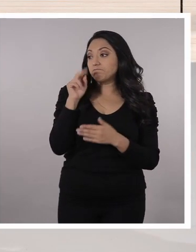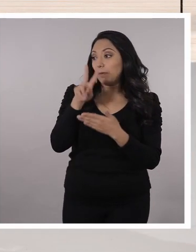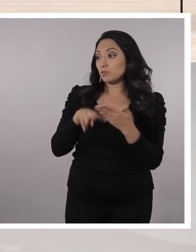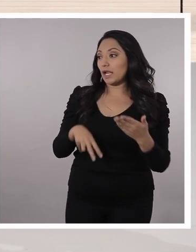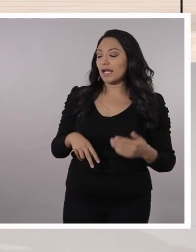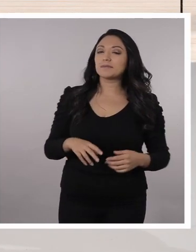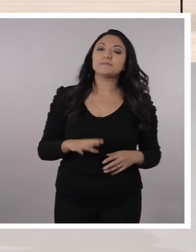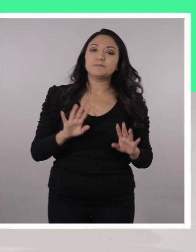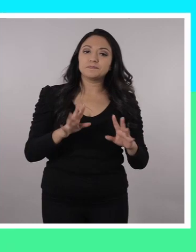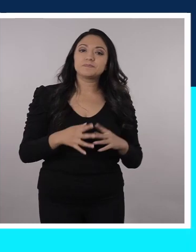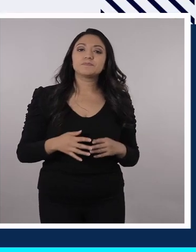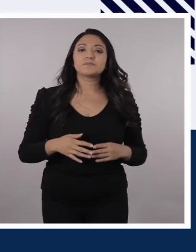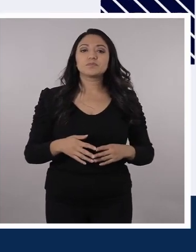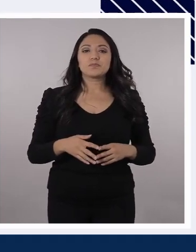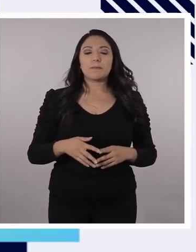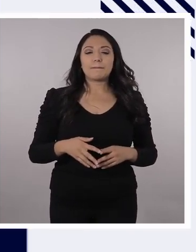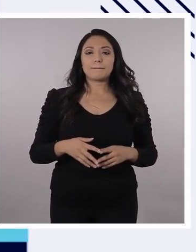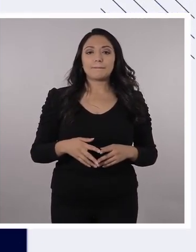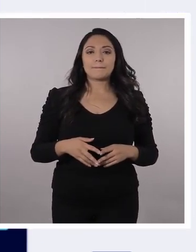juntos? Perfecto.